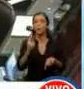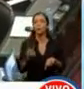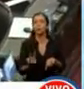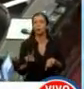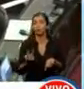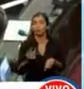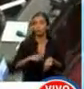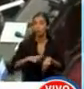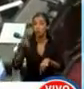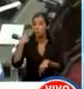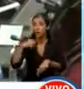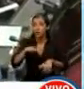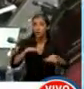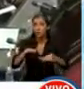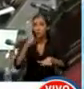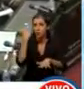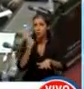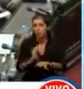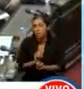nadie quiere volver.